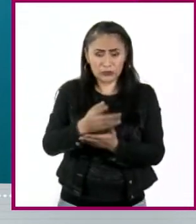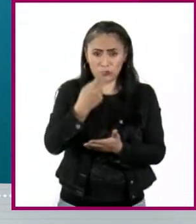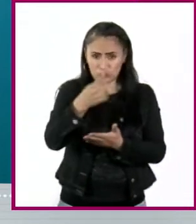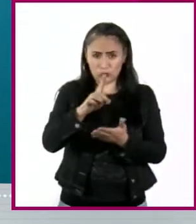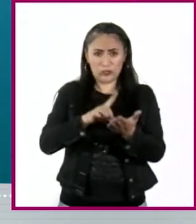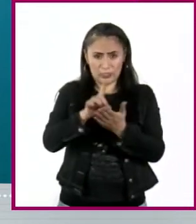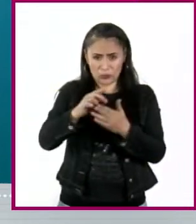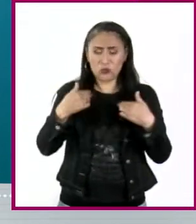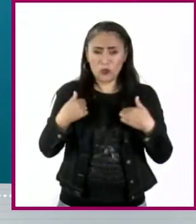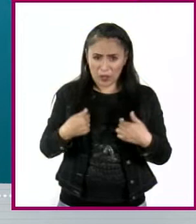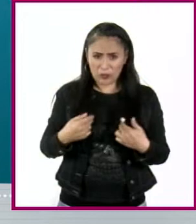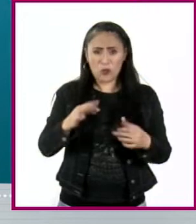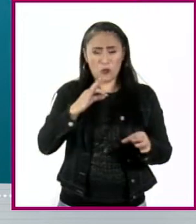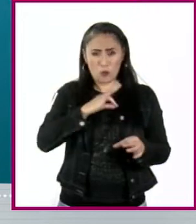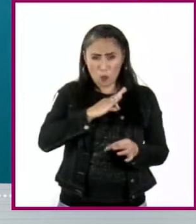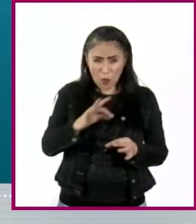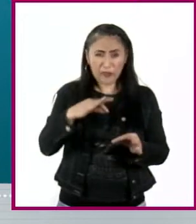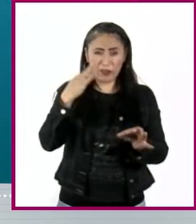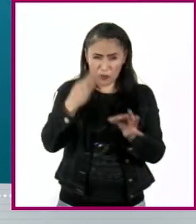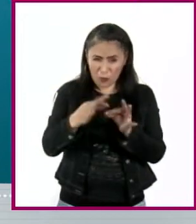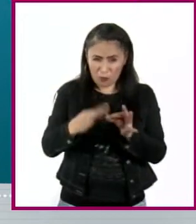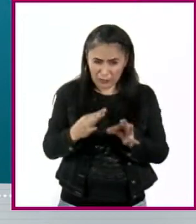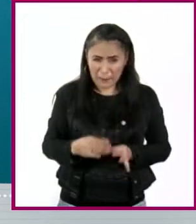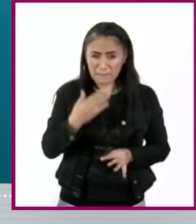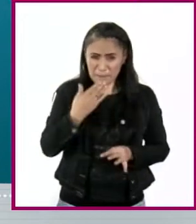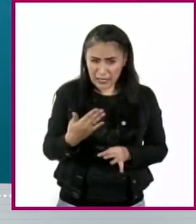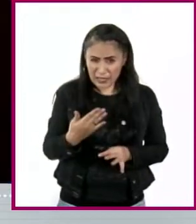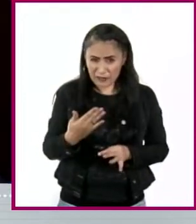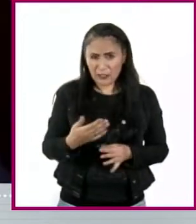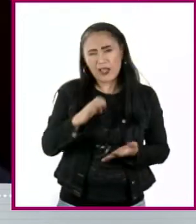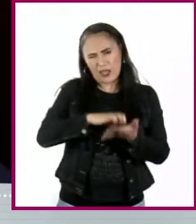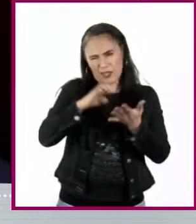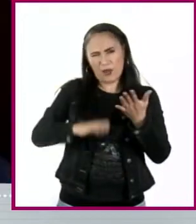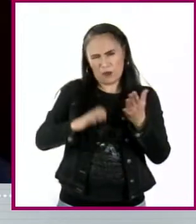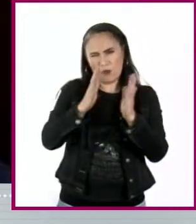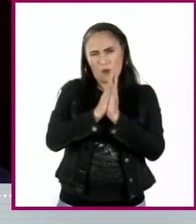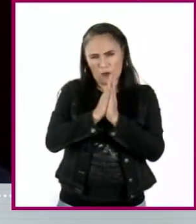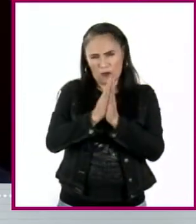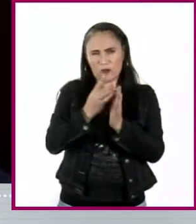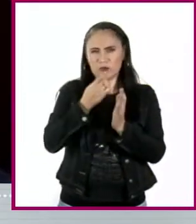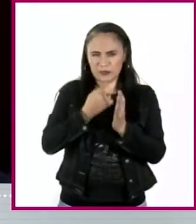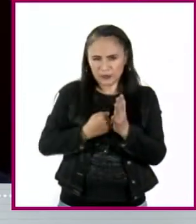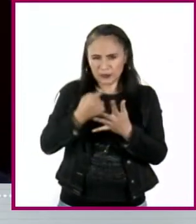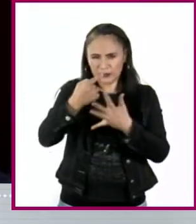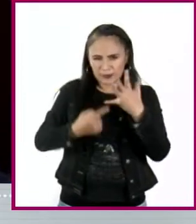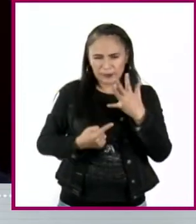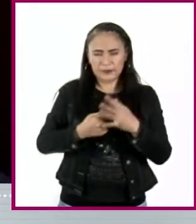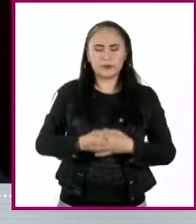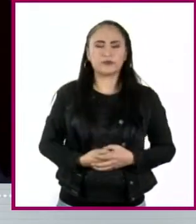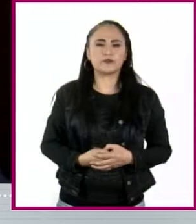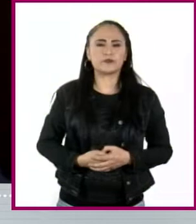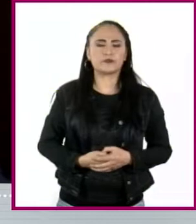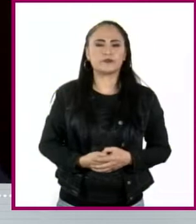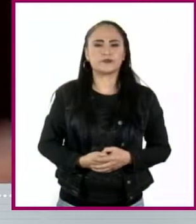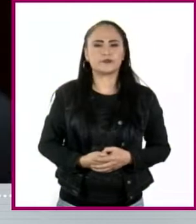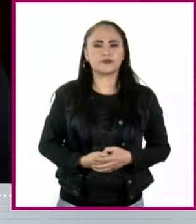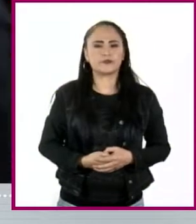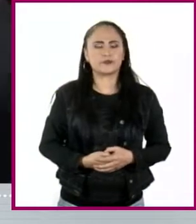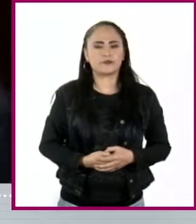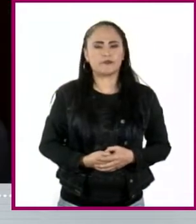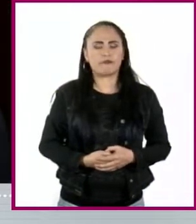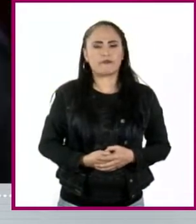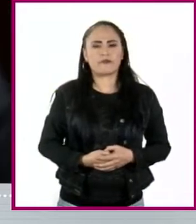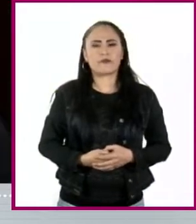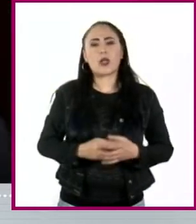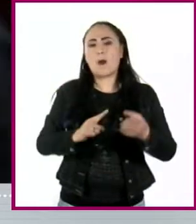derechos humanos? ¿Y nos podrías explicar con algunos ejemplos? Analizando no solo un